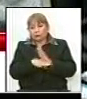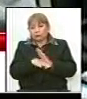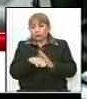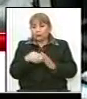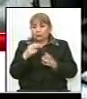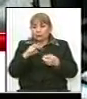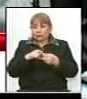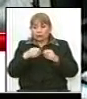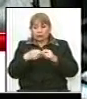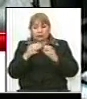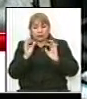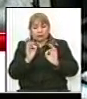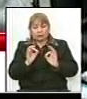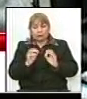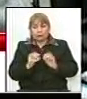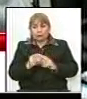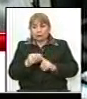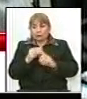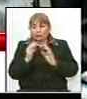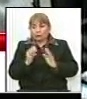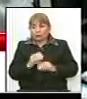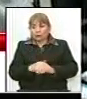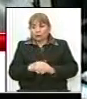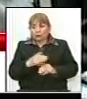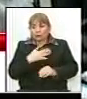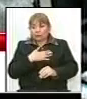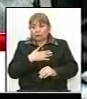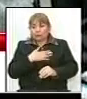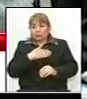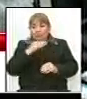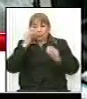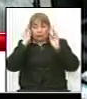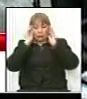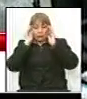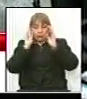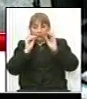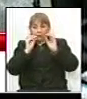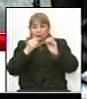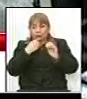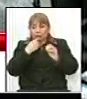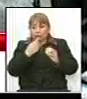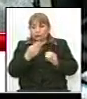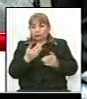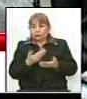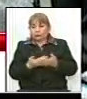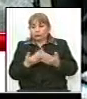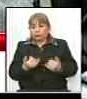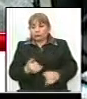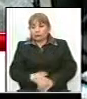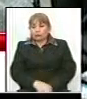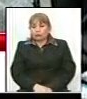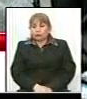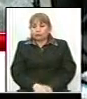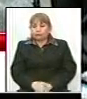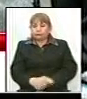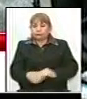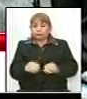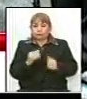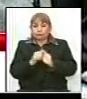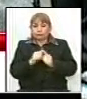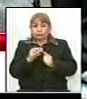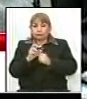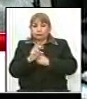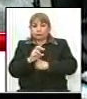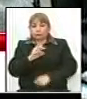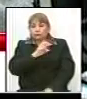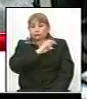complejos, otros más especializados, ¿no? Desde mi humilde opinión, ¿qué necesita en el Perú actualmente? Que a nivel de atención